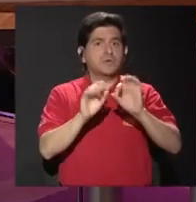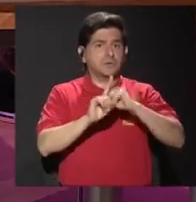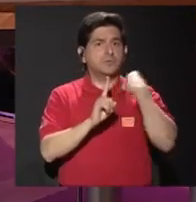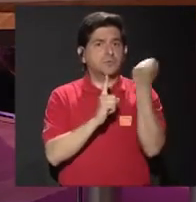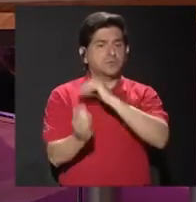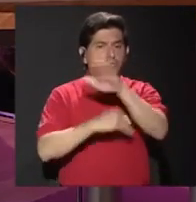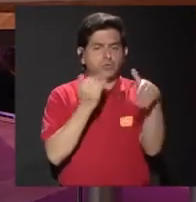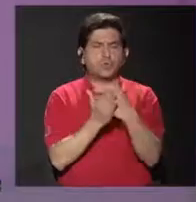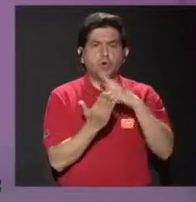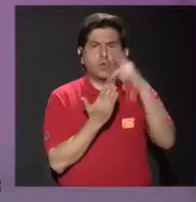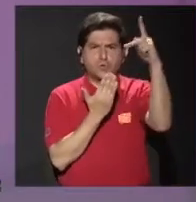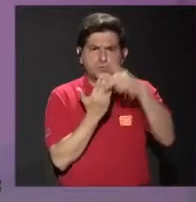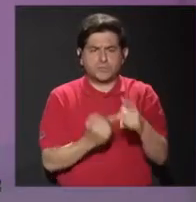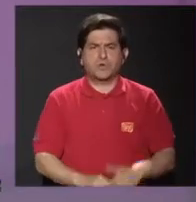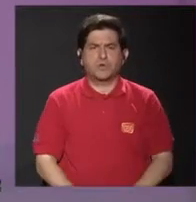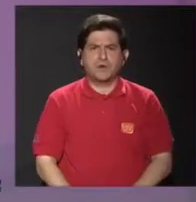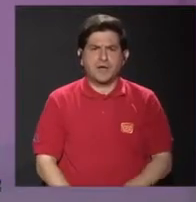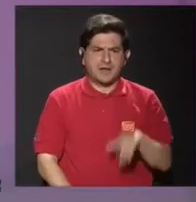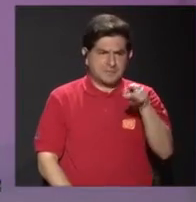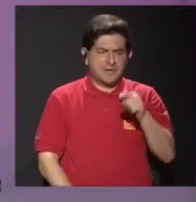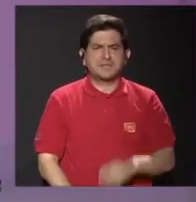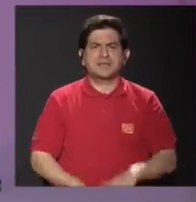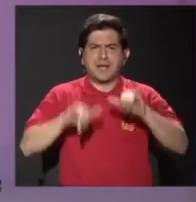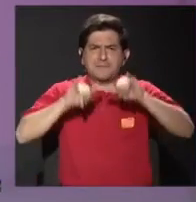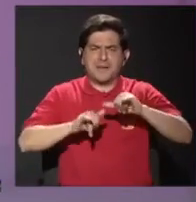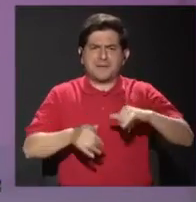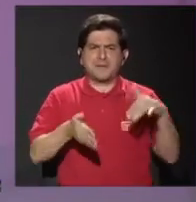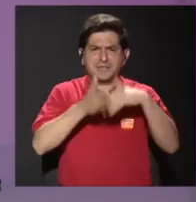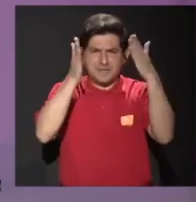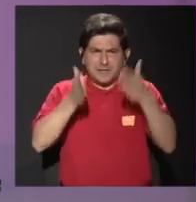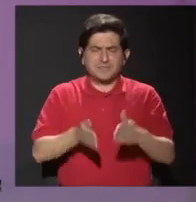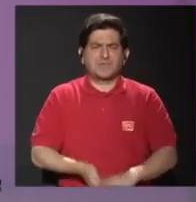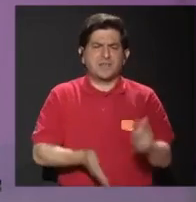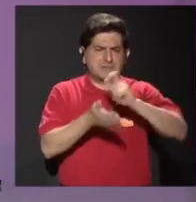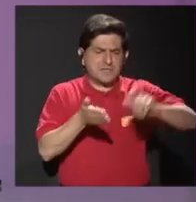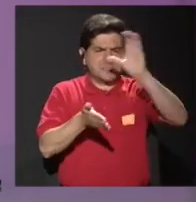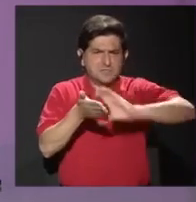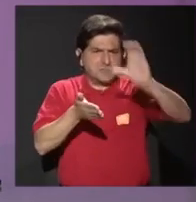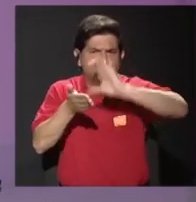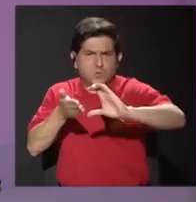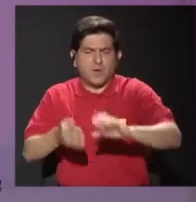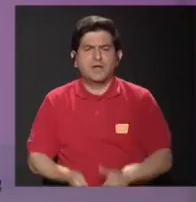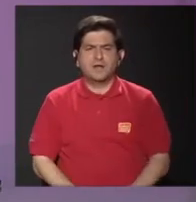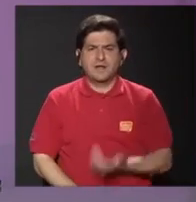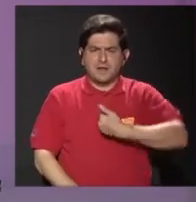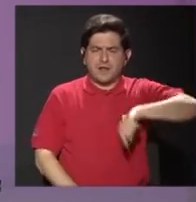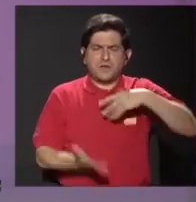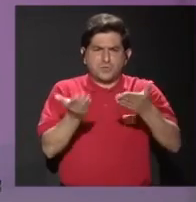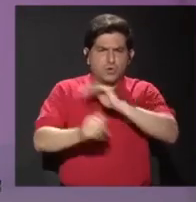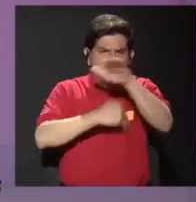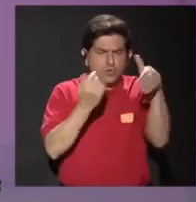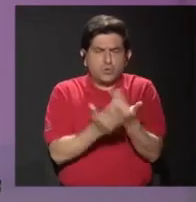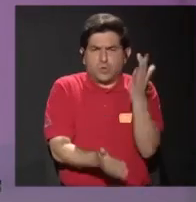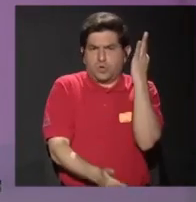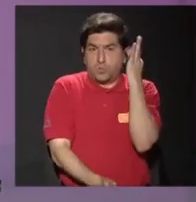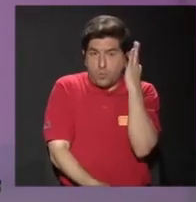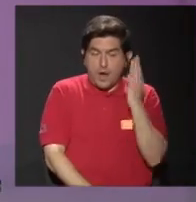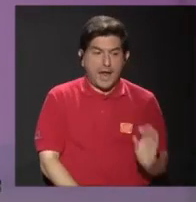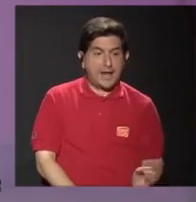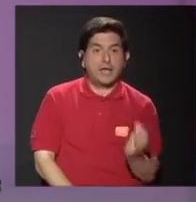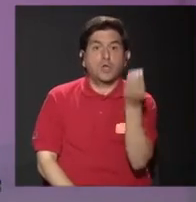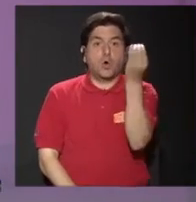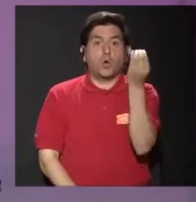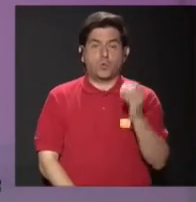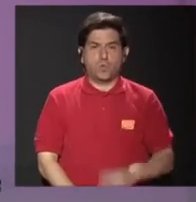todos los programas de retención escolar que estamos haciendo y colegial en donde queremos que todas las mujeres adolescentes